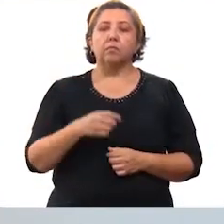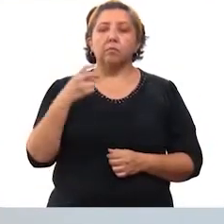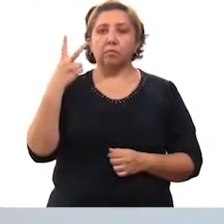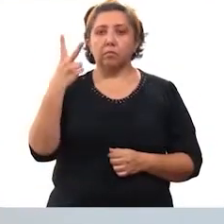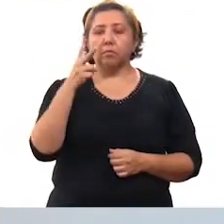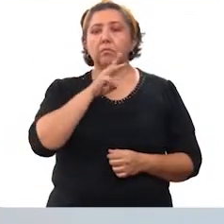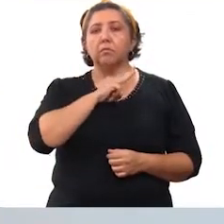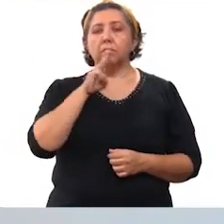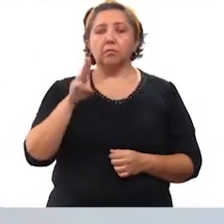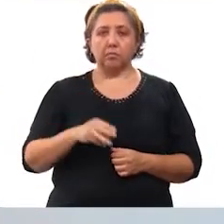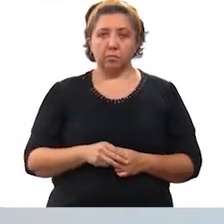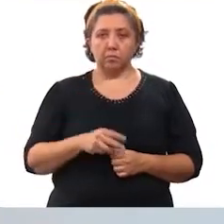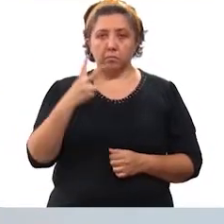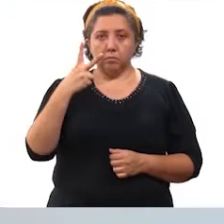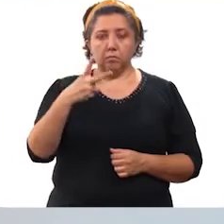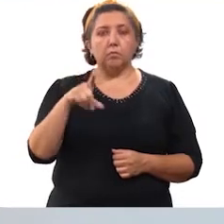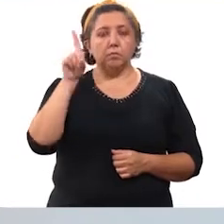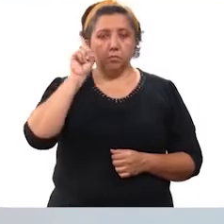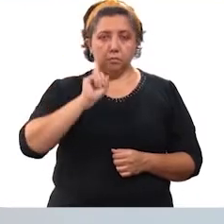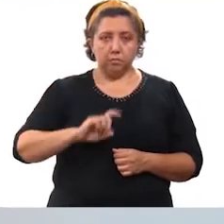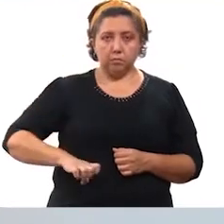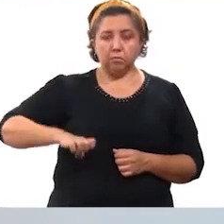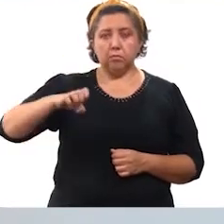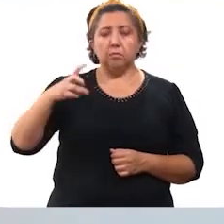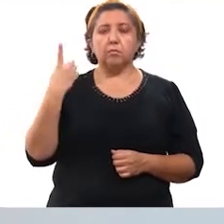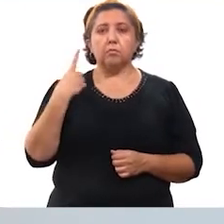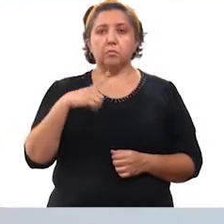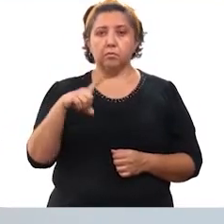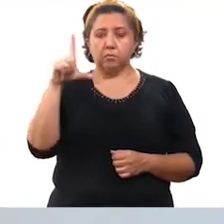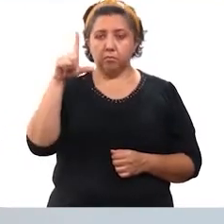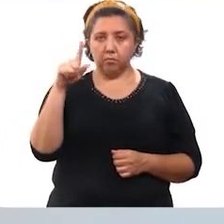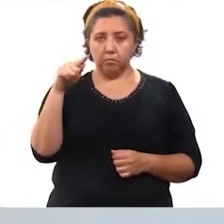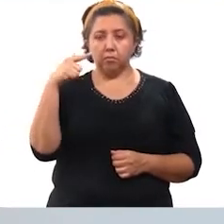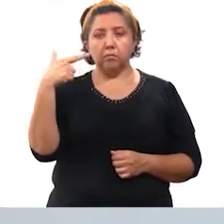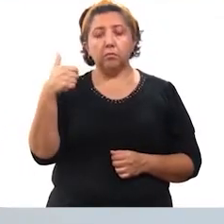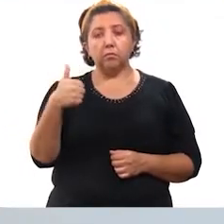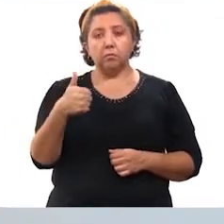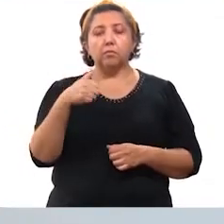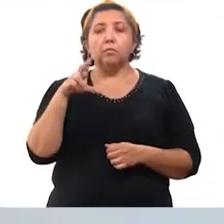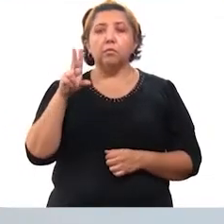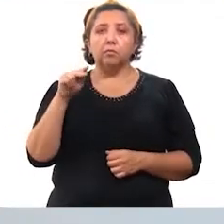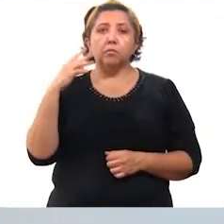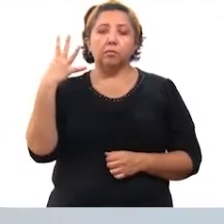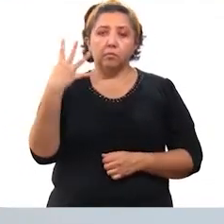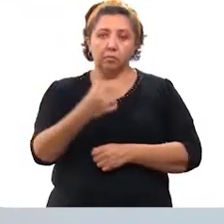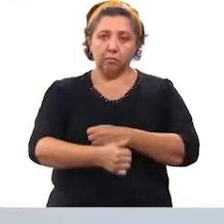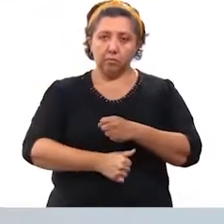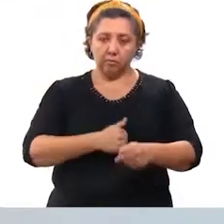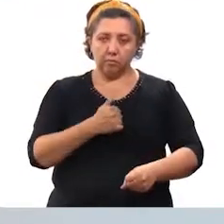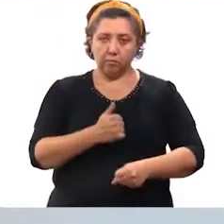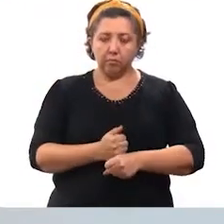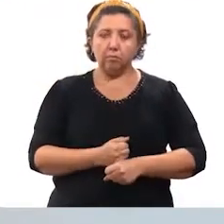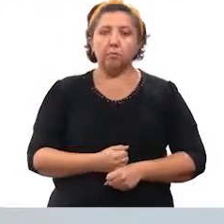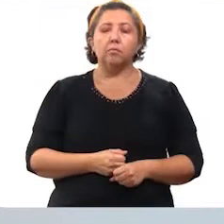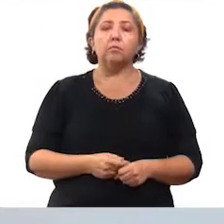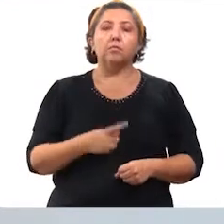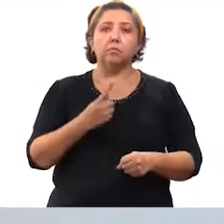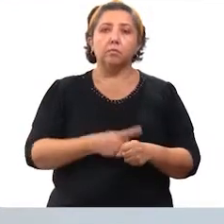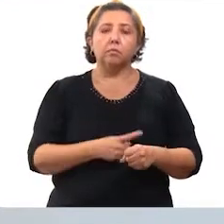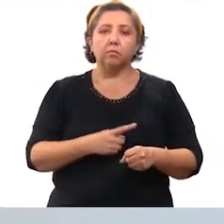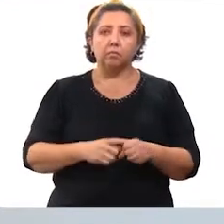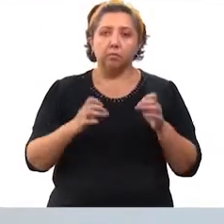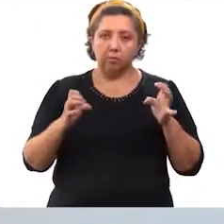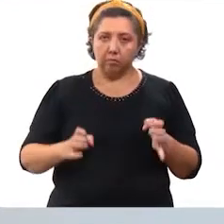2 fallecimientos, 2 mujeres de un rango de edad de 76 a 84 años. Entre sus